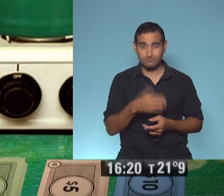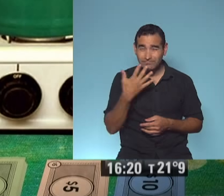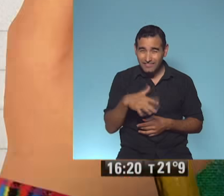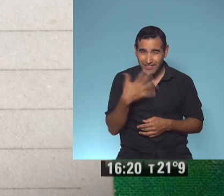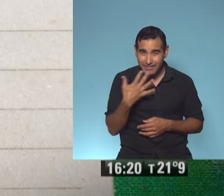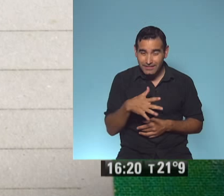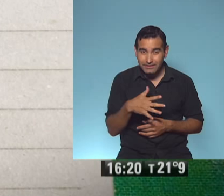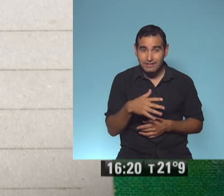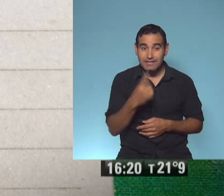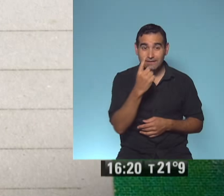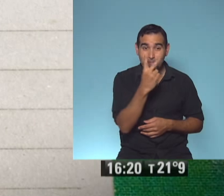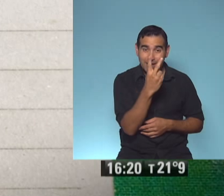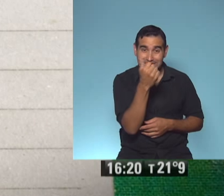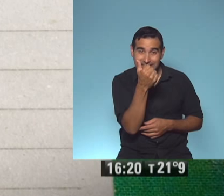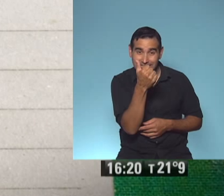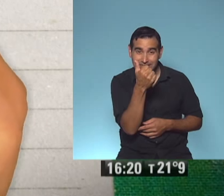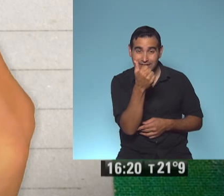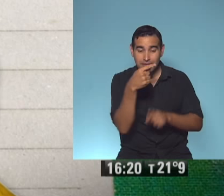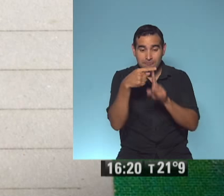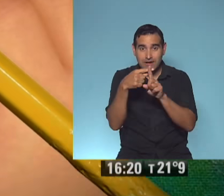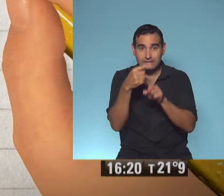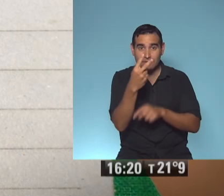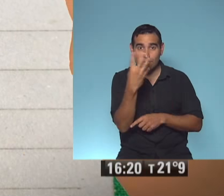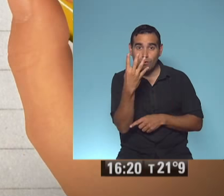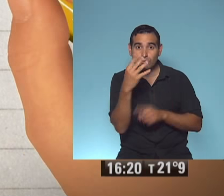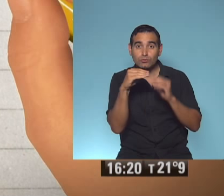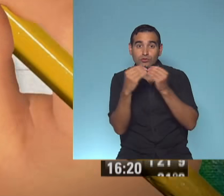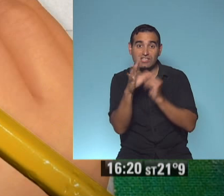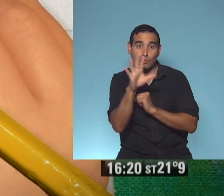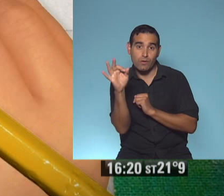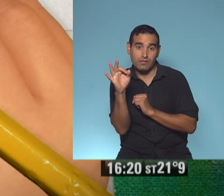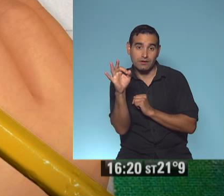¿Entendés? 26 más 24 dan 50.